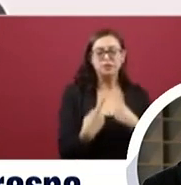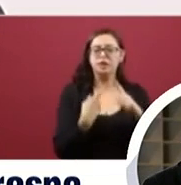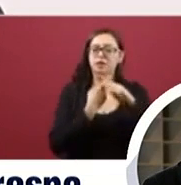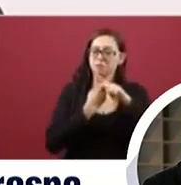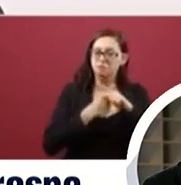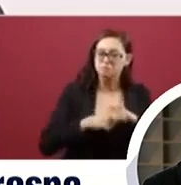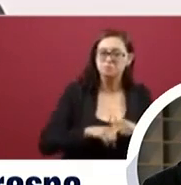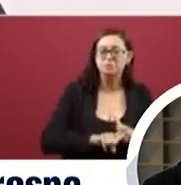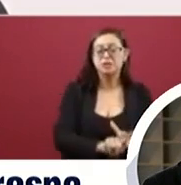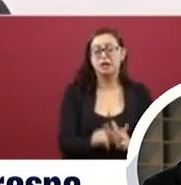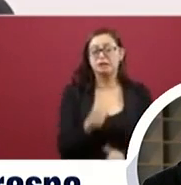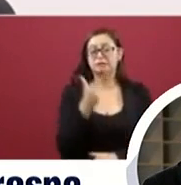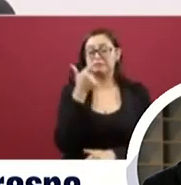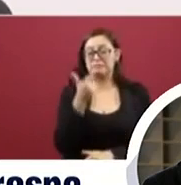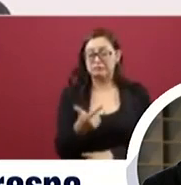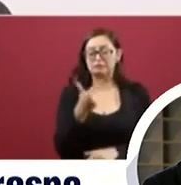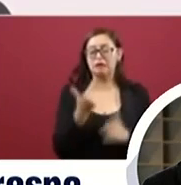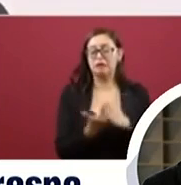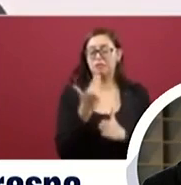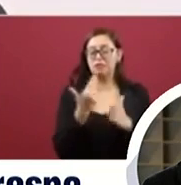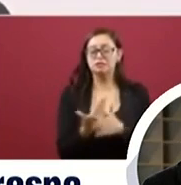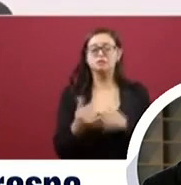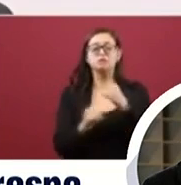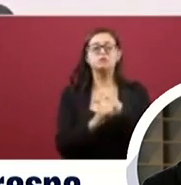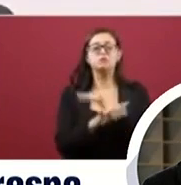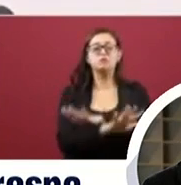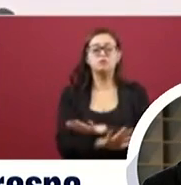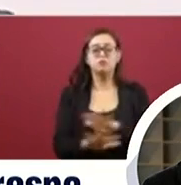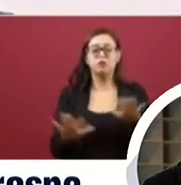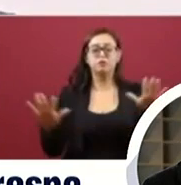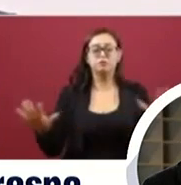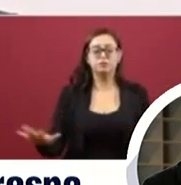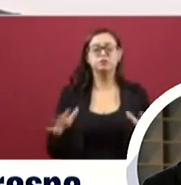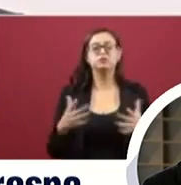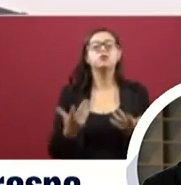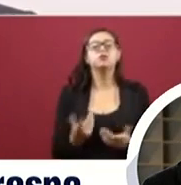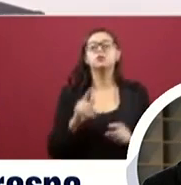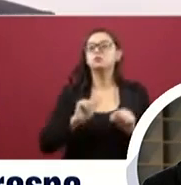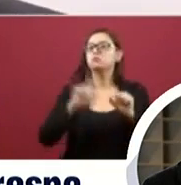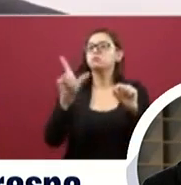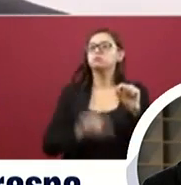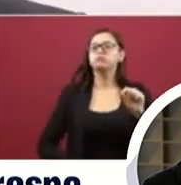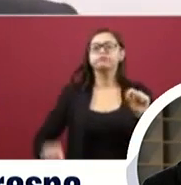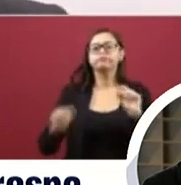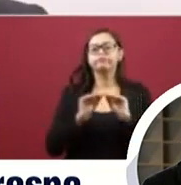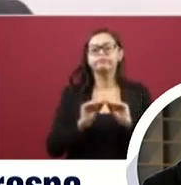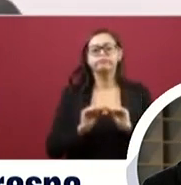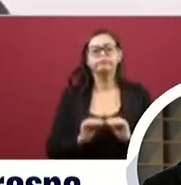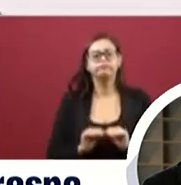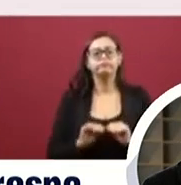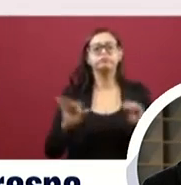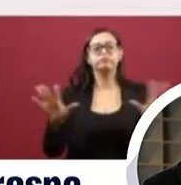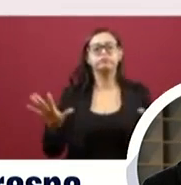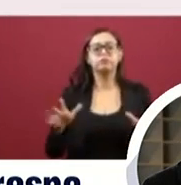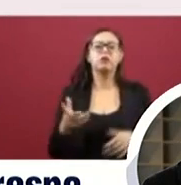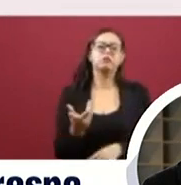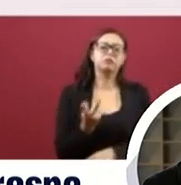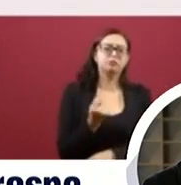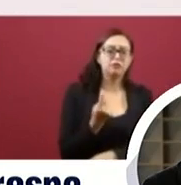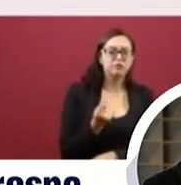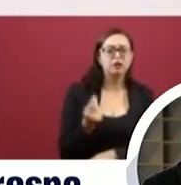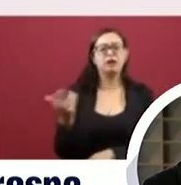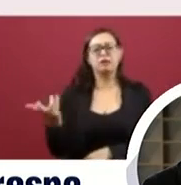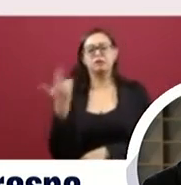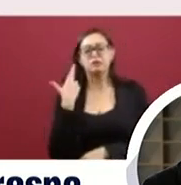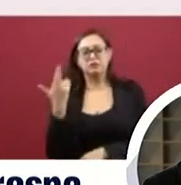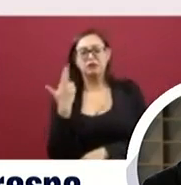de poder al presidente, que no digo que sea algo ilegal, porque sí están establecidas las leyes electorales de México y